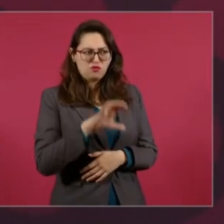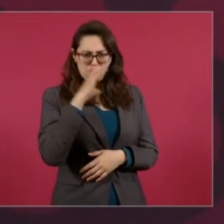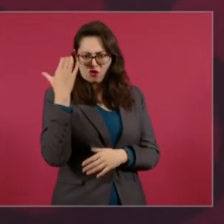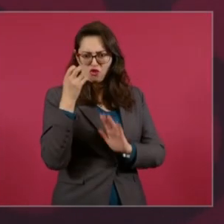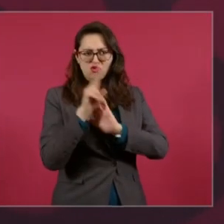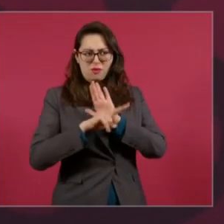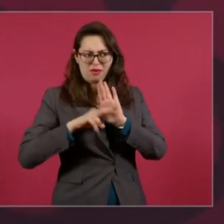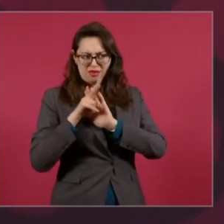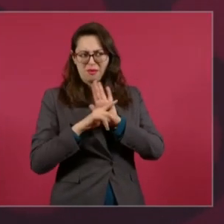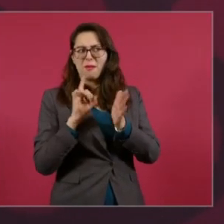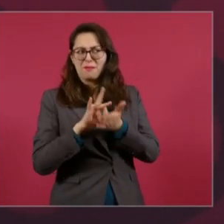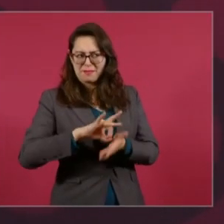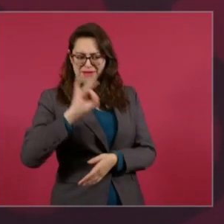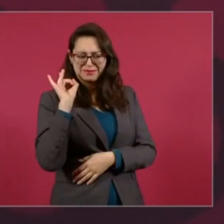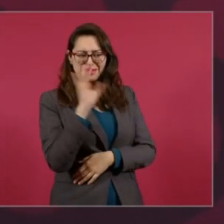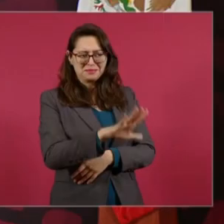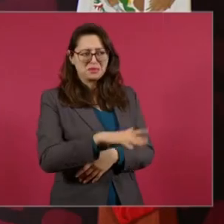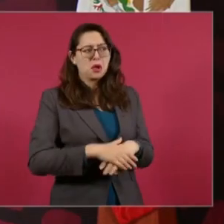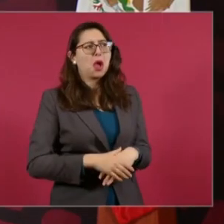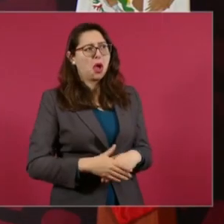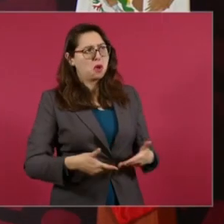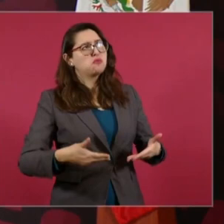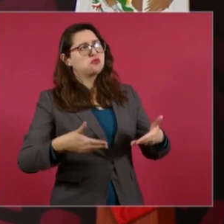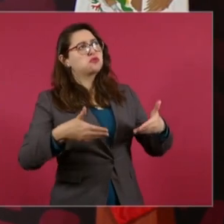todos los videos.